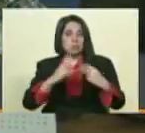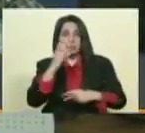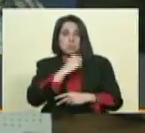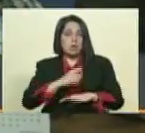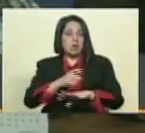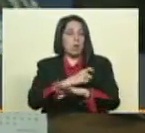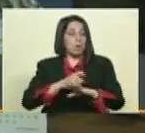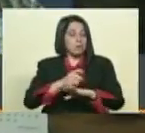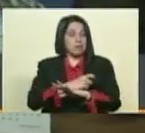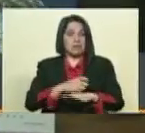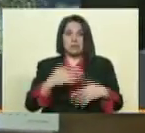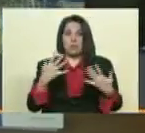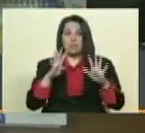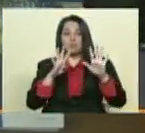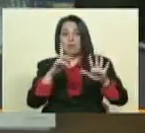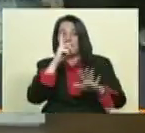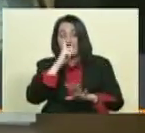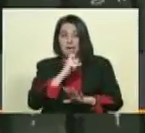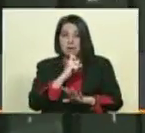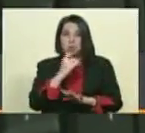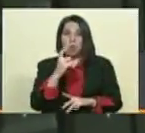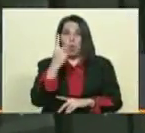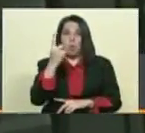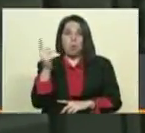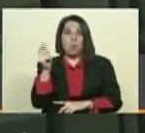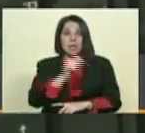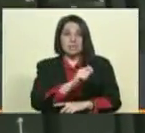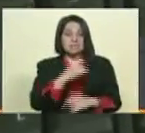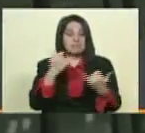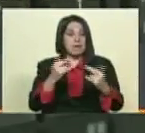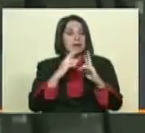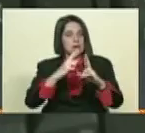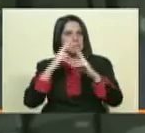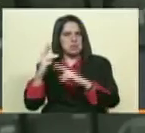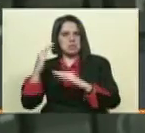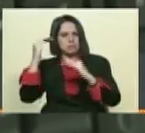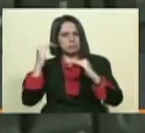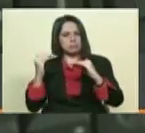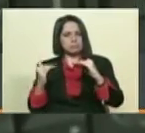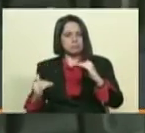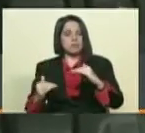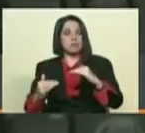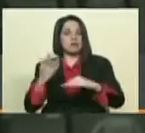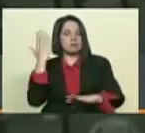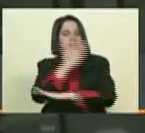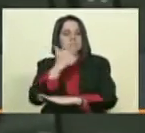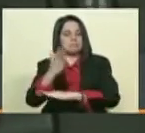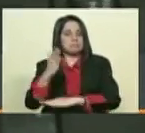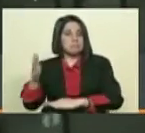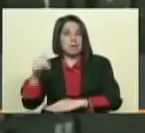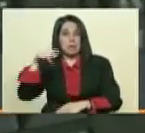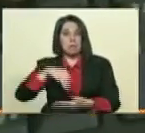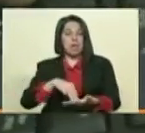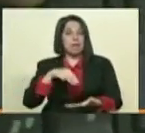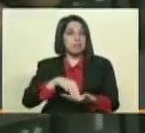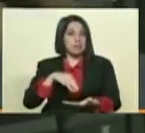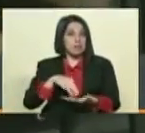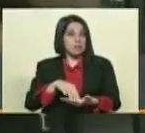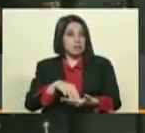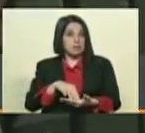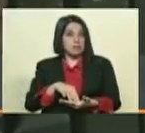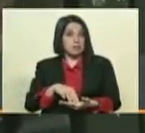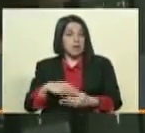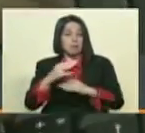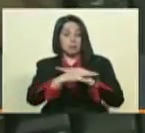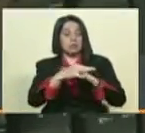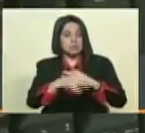de 9 años. En un mes ya estamos teniendo resultados, han bajado los índices delictivos en el estado Miranda y en particular en el